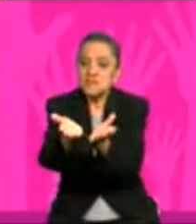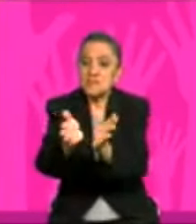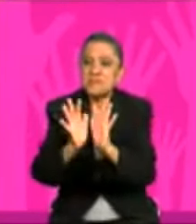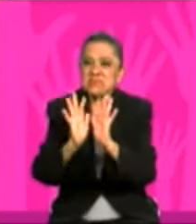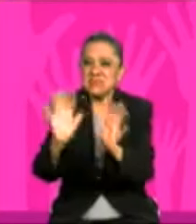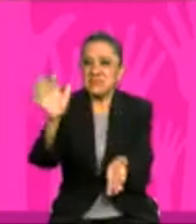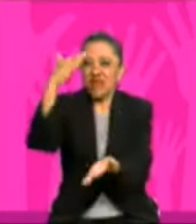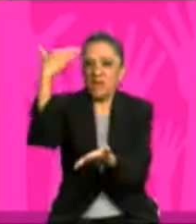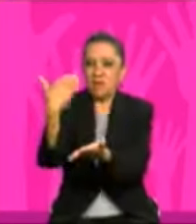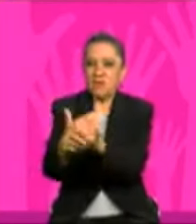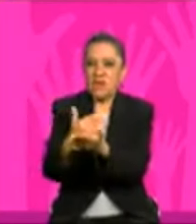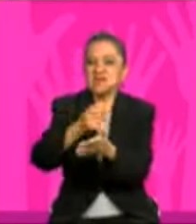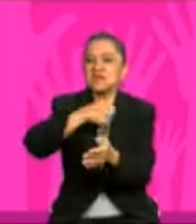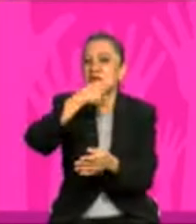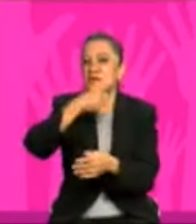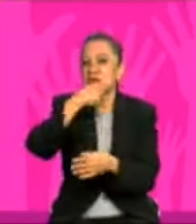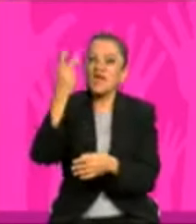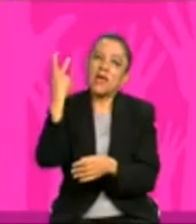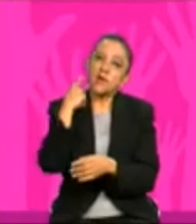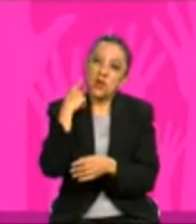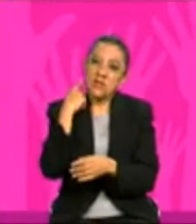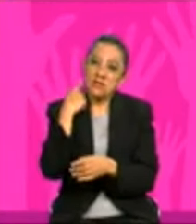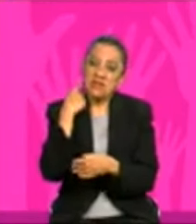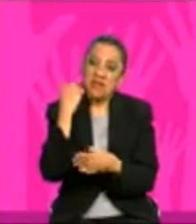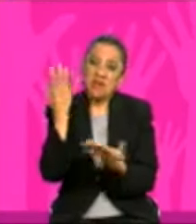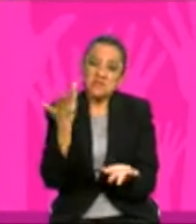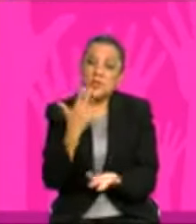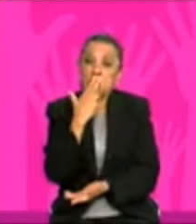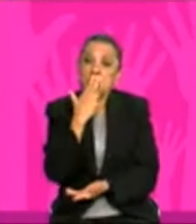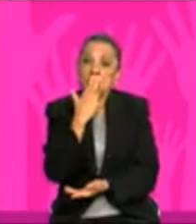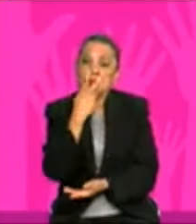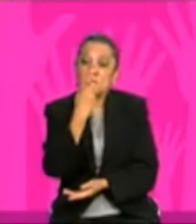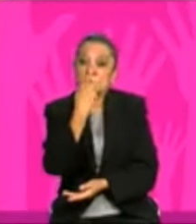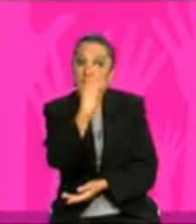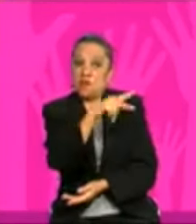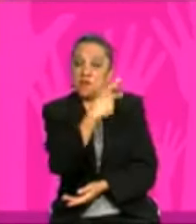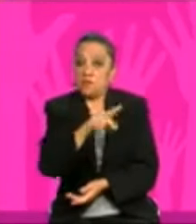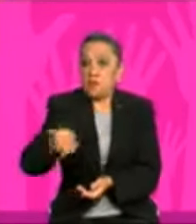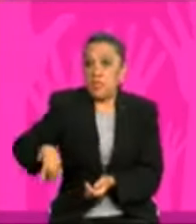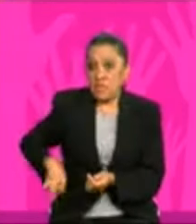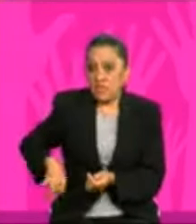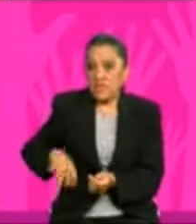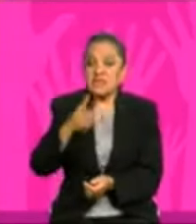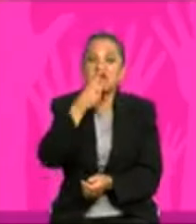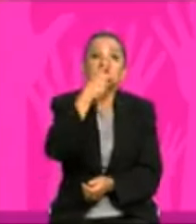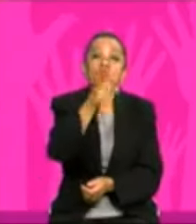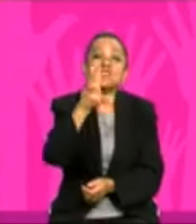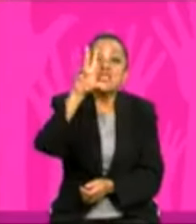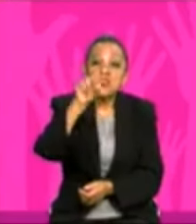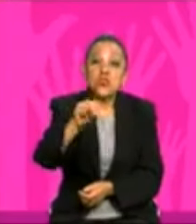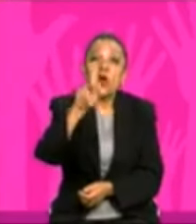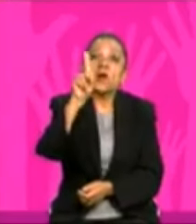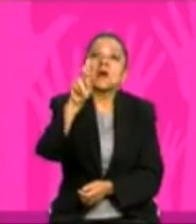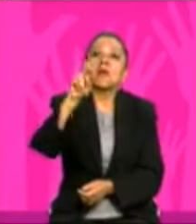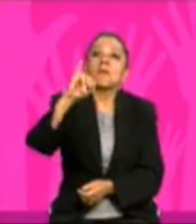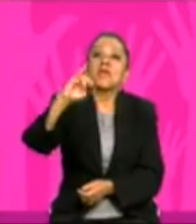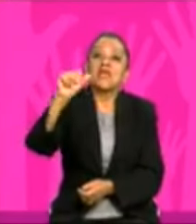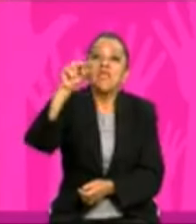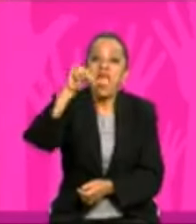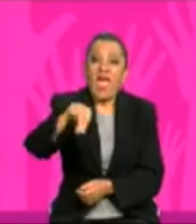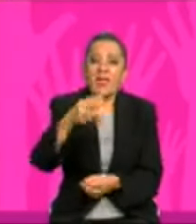la vieja política, que solo sirve a sus propios intereses. Dile no al PRIAN, que le ha hecho